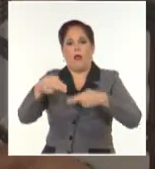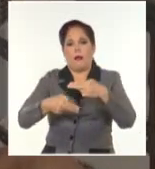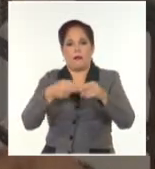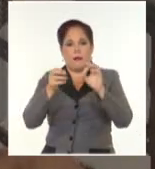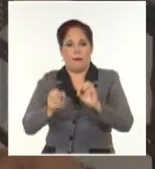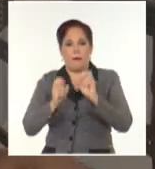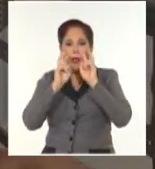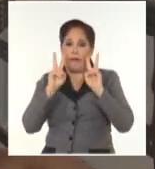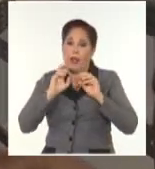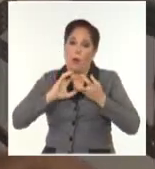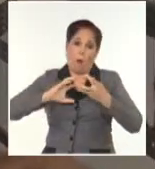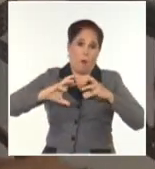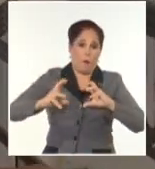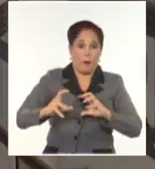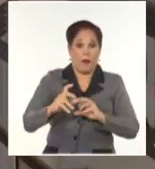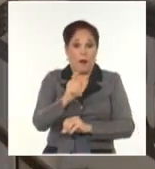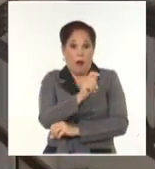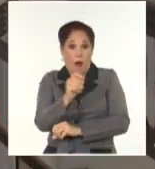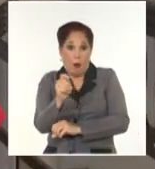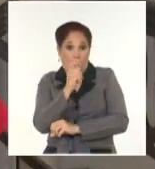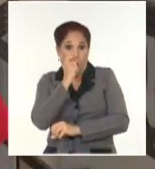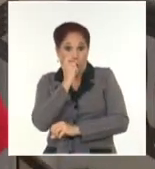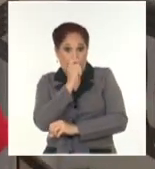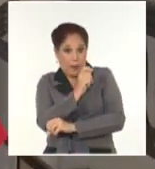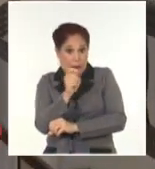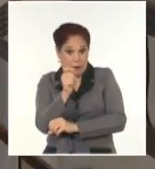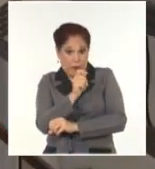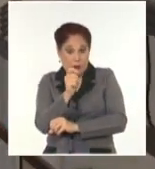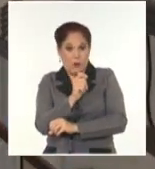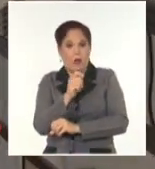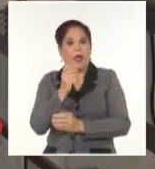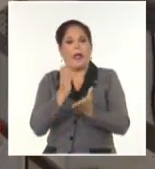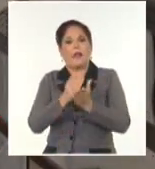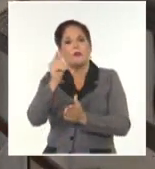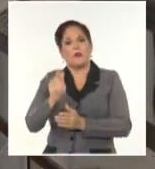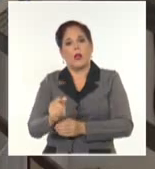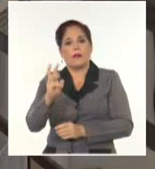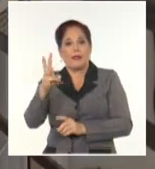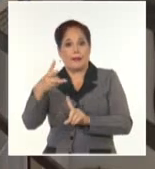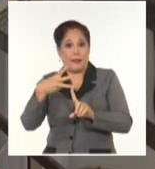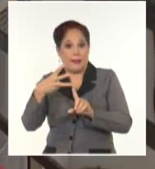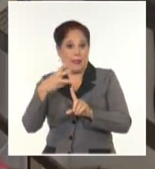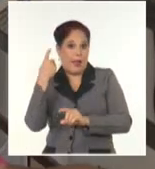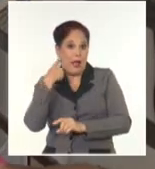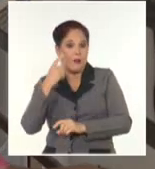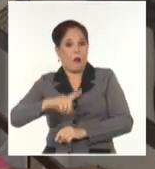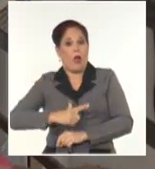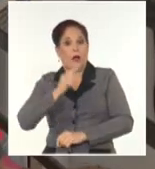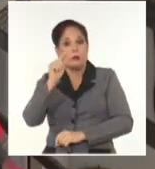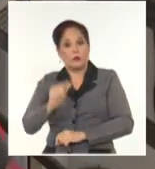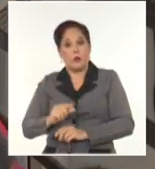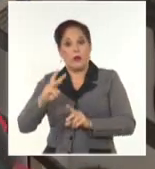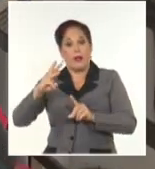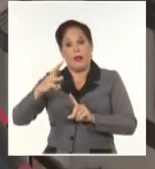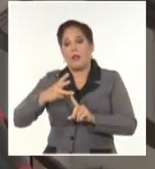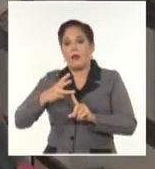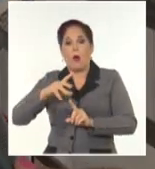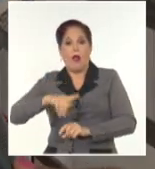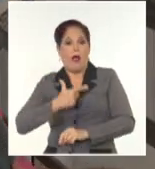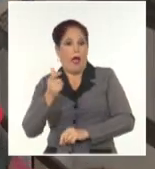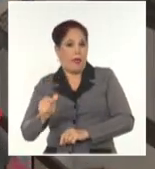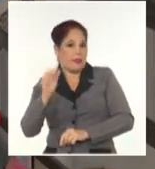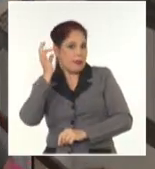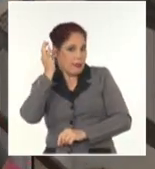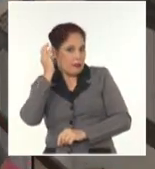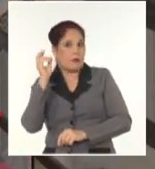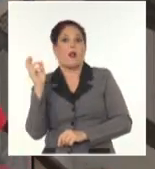vida. Entonces el maestro, pues con nuestros estudiantes ya de tercer año de la especialidad y actores y actrices de Teatro Tuyo, pues está